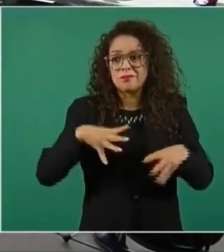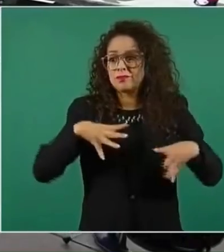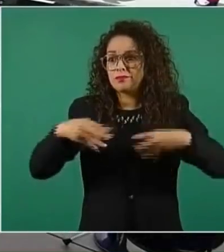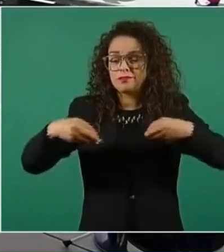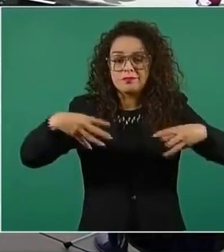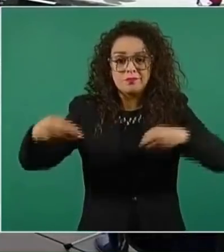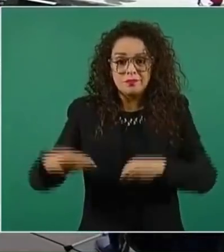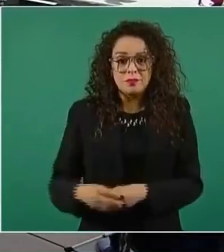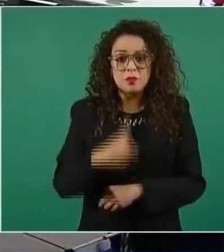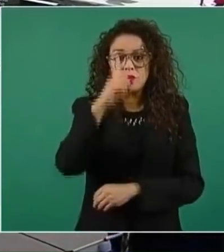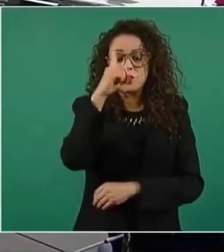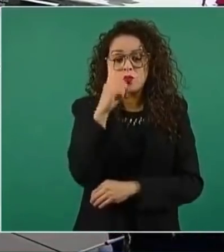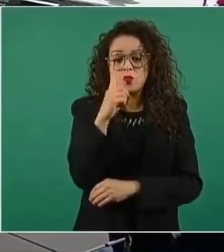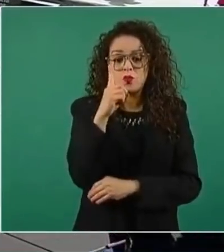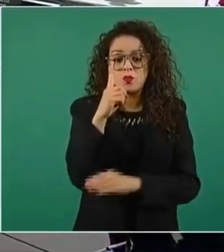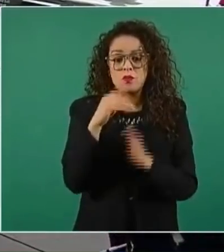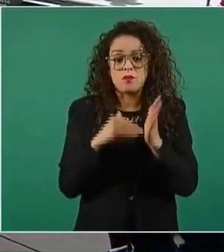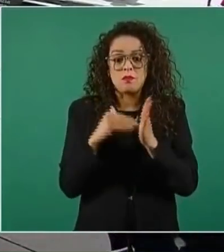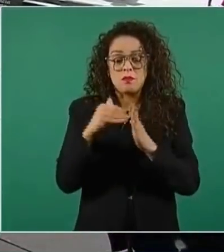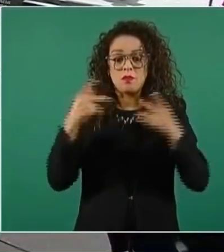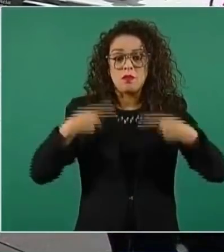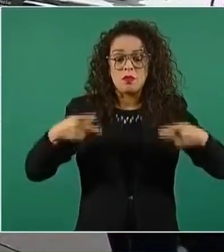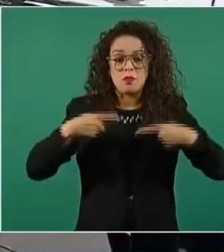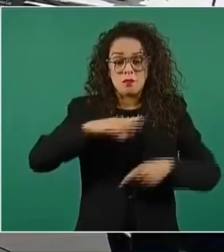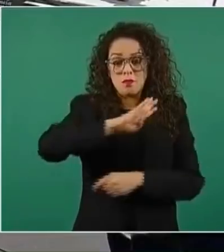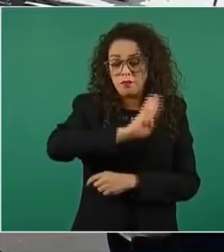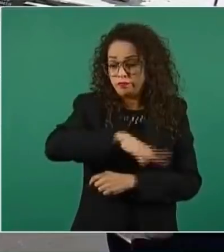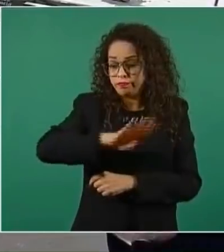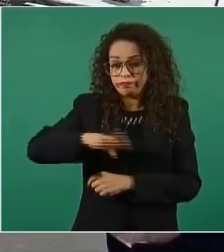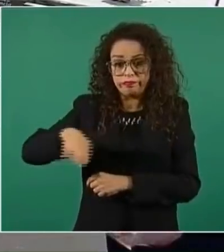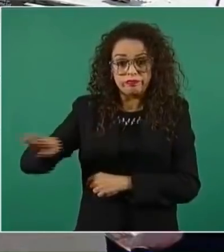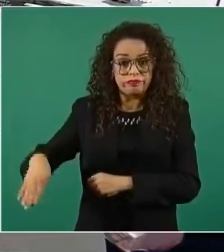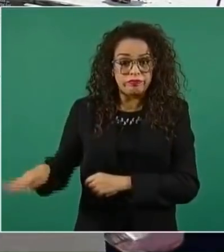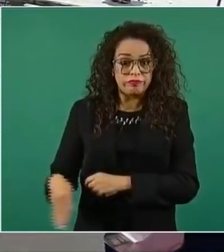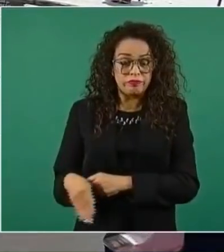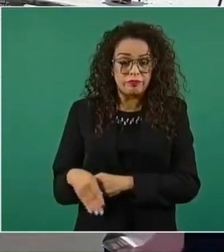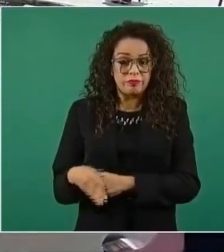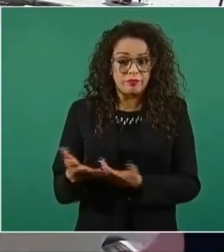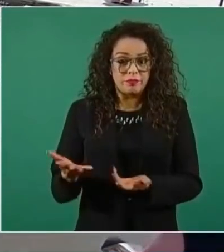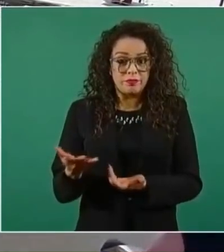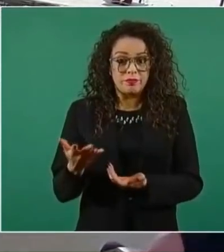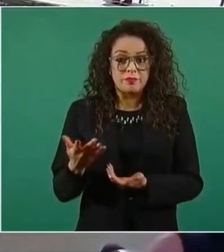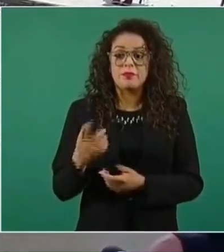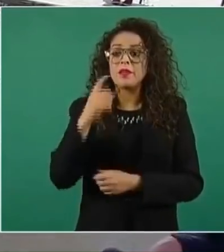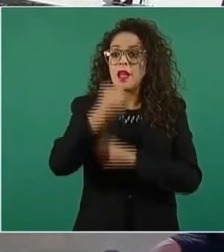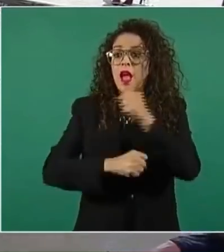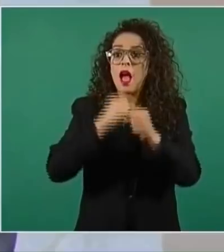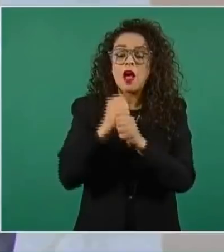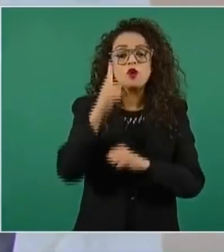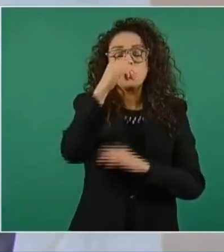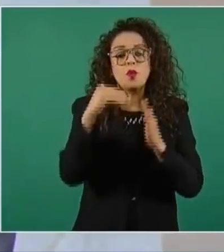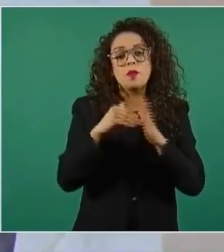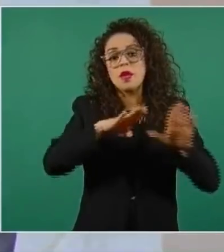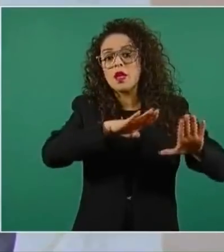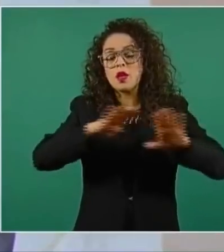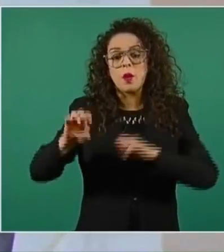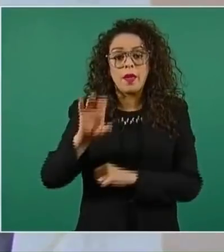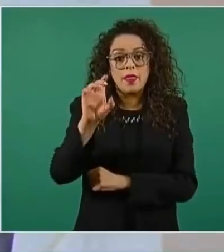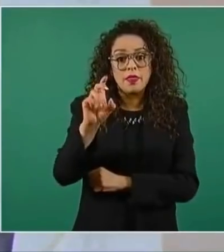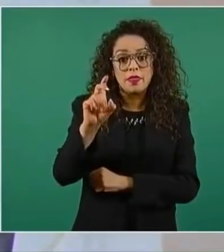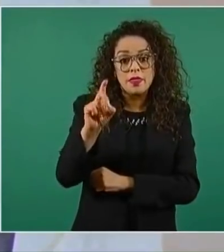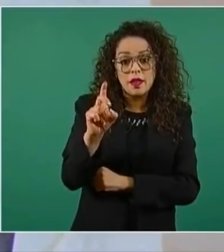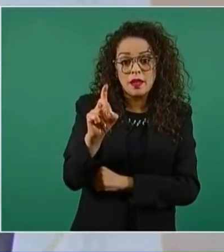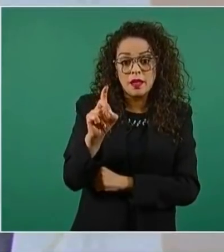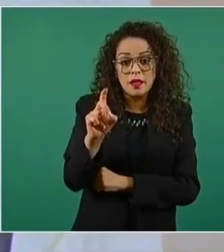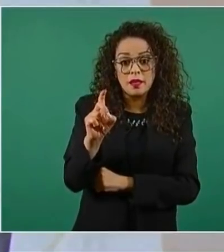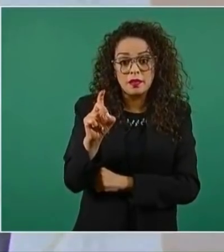vida 1 millón de mexicanos. Sin embargo, en 1930, con solo